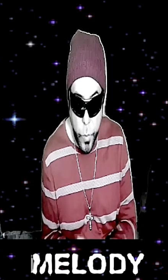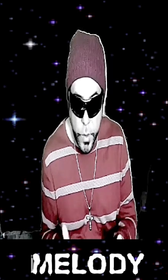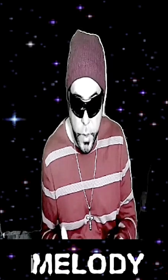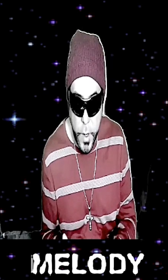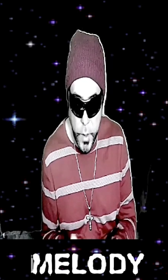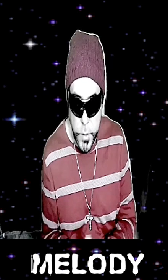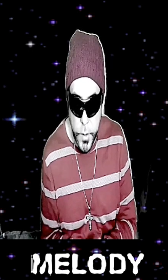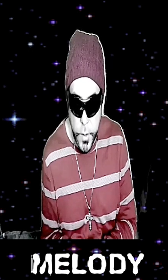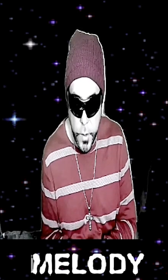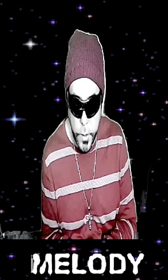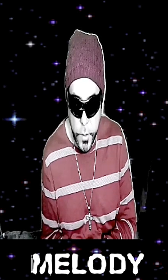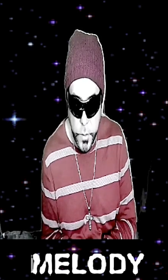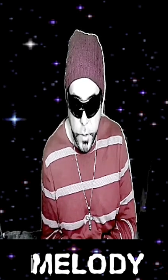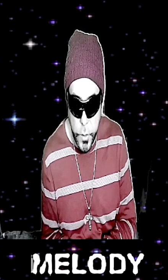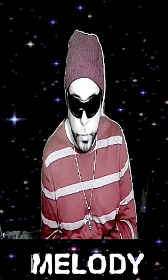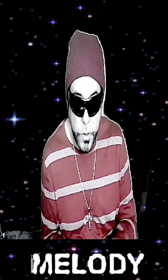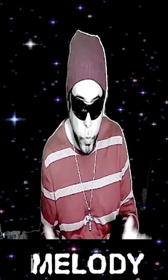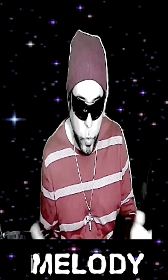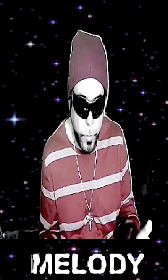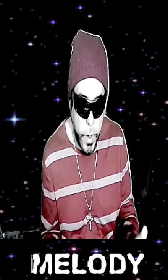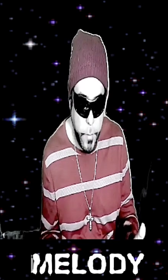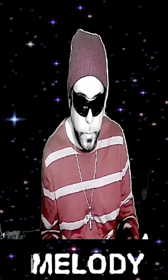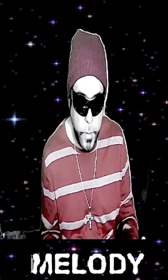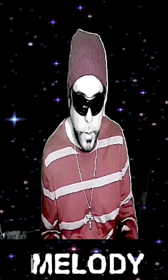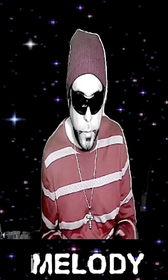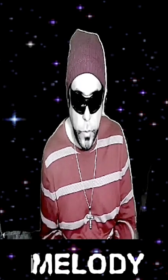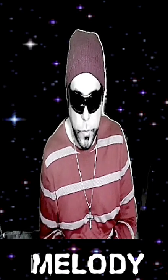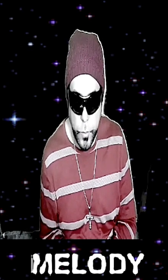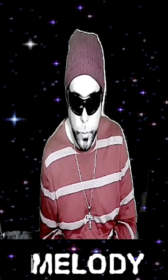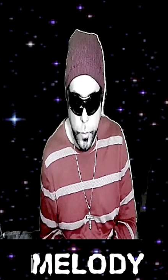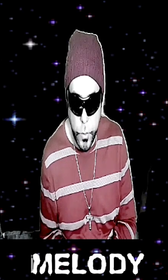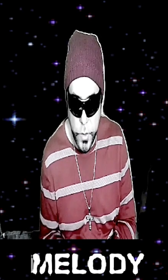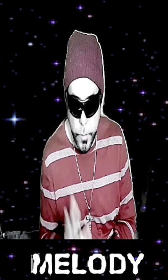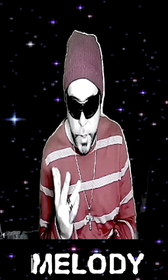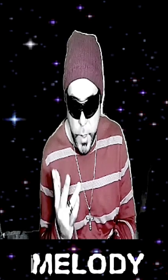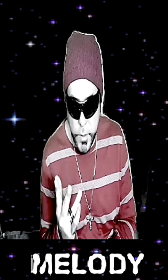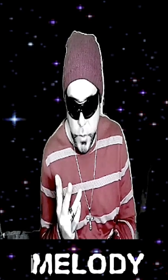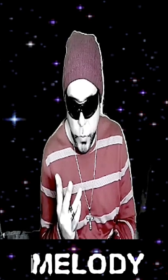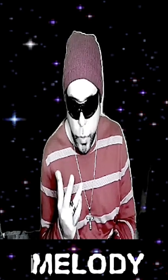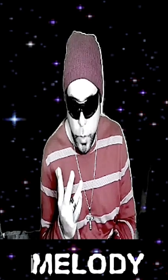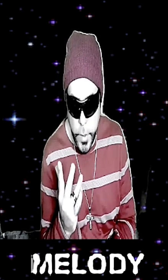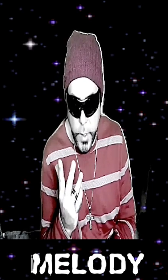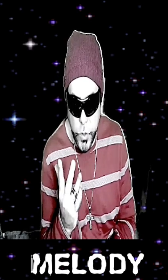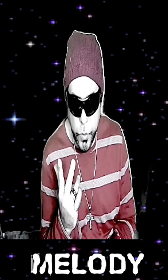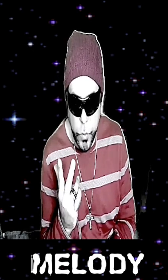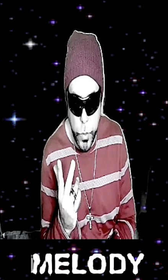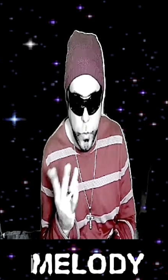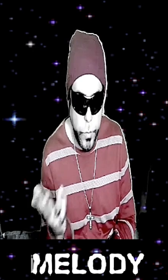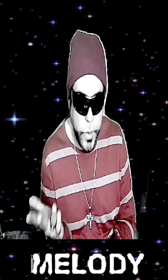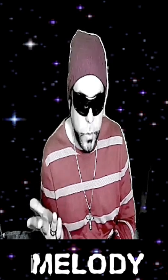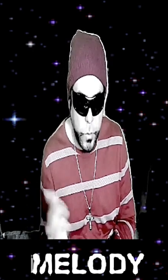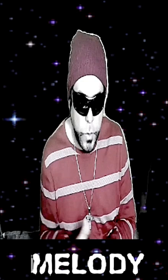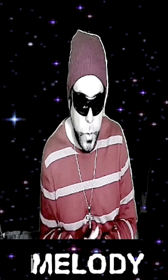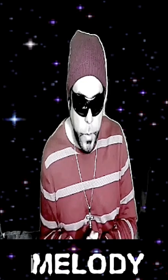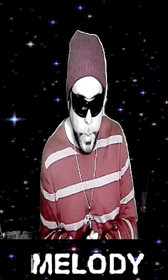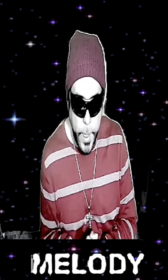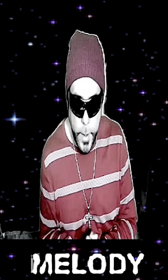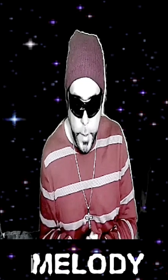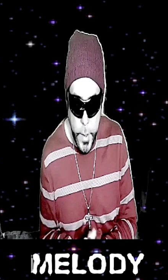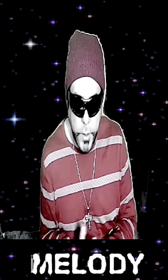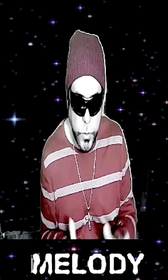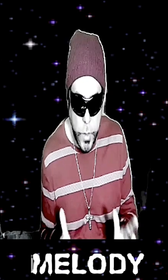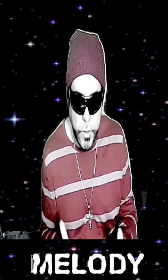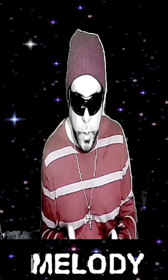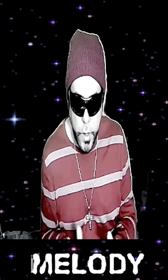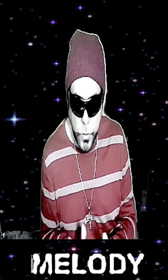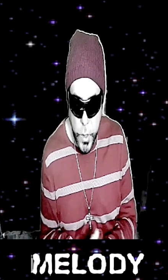amigos quería comentarles este una disculpa más bien amigos por dos semanas no haber hecho ningún video